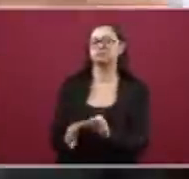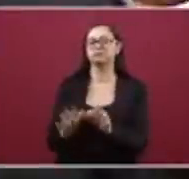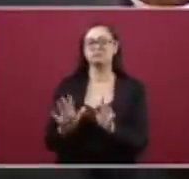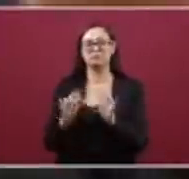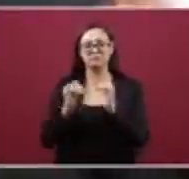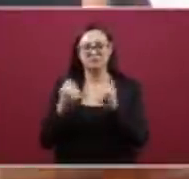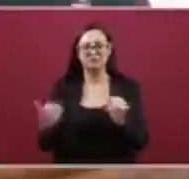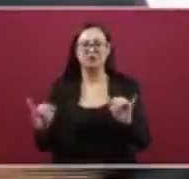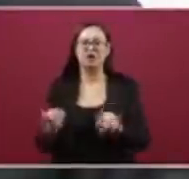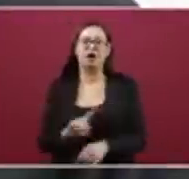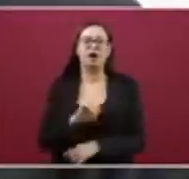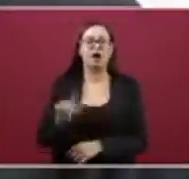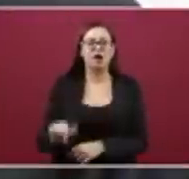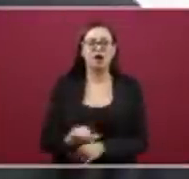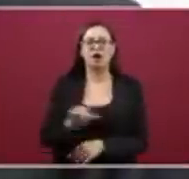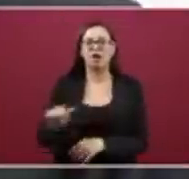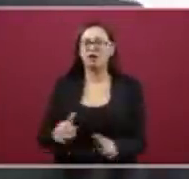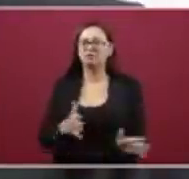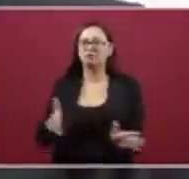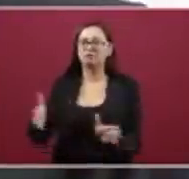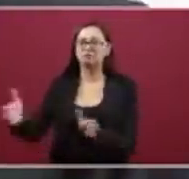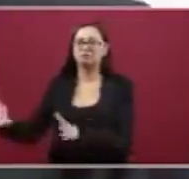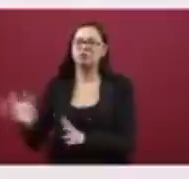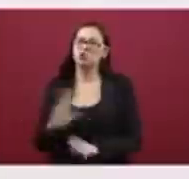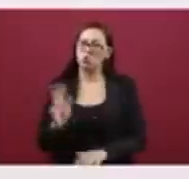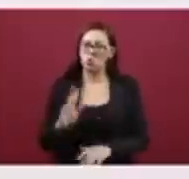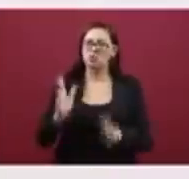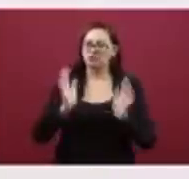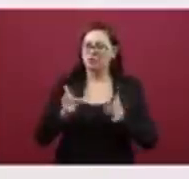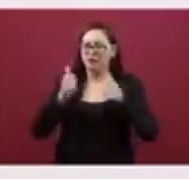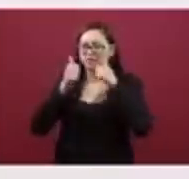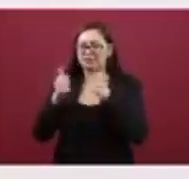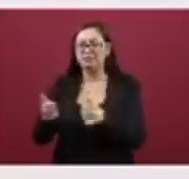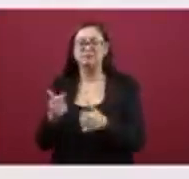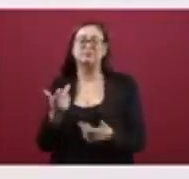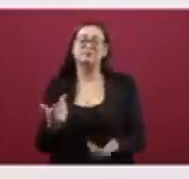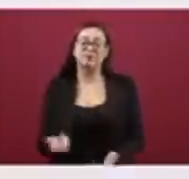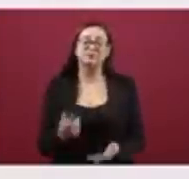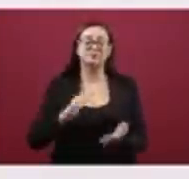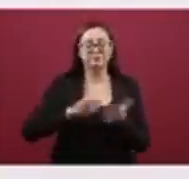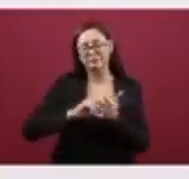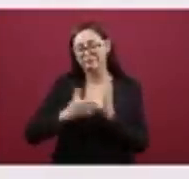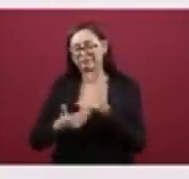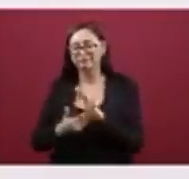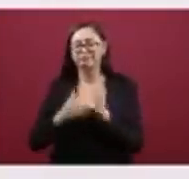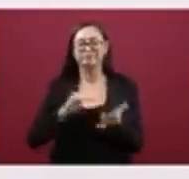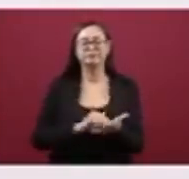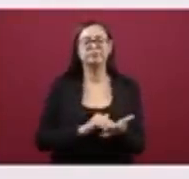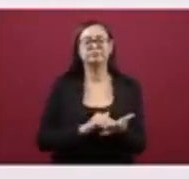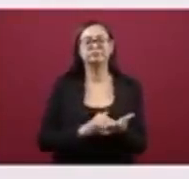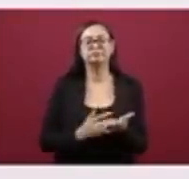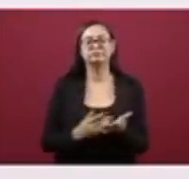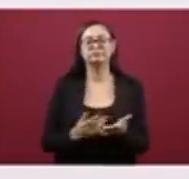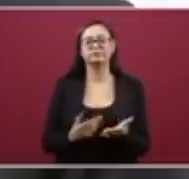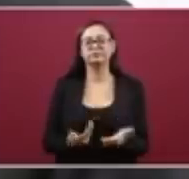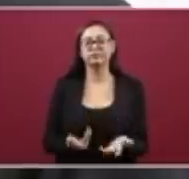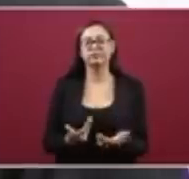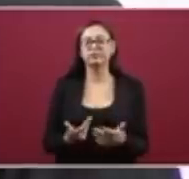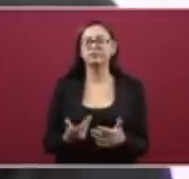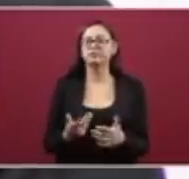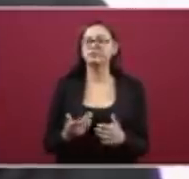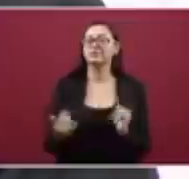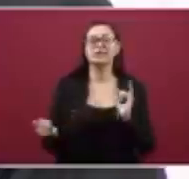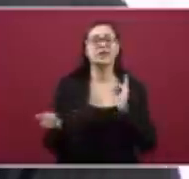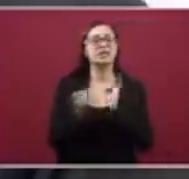siga y posponiendo esta es una estrategia que se va a aplicar